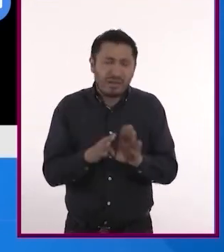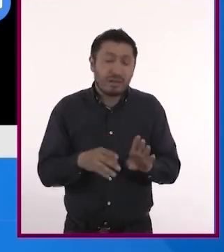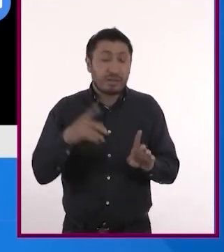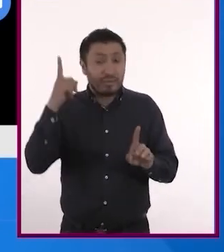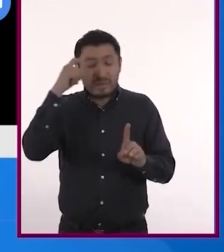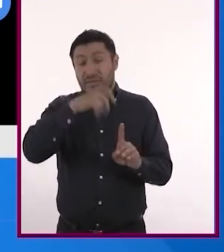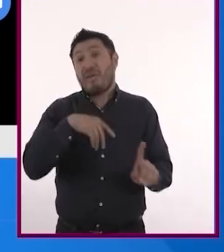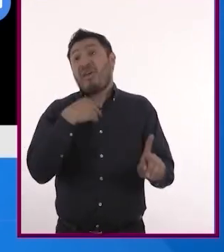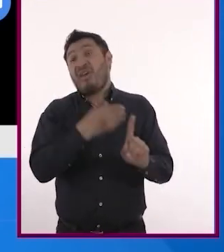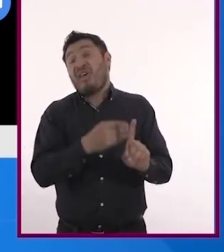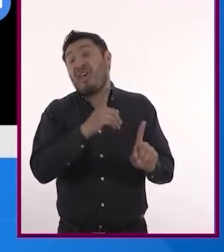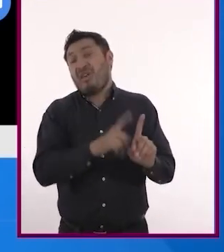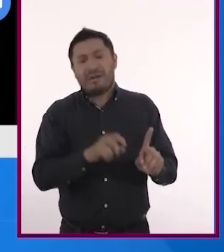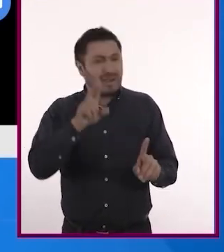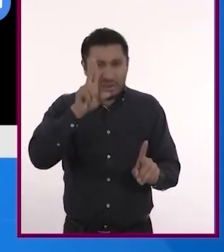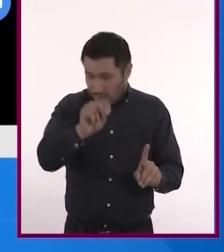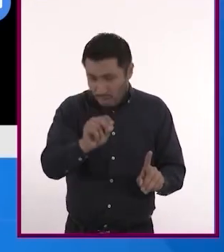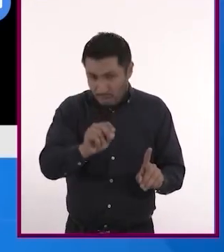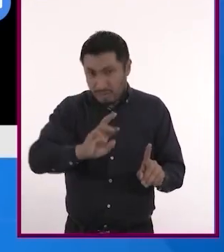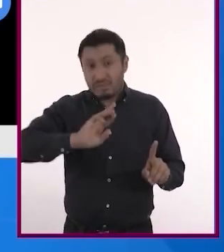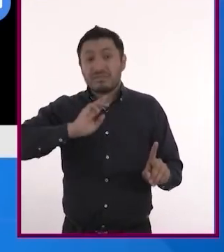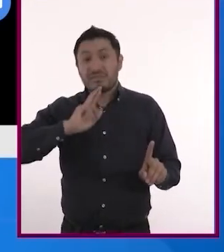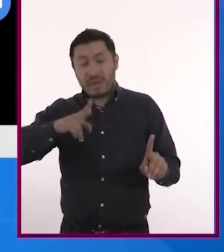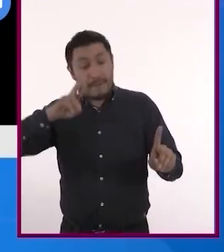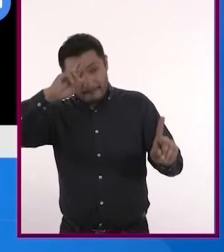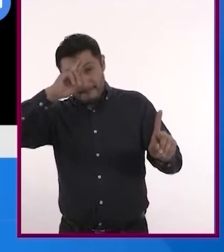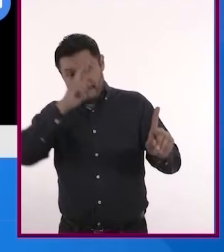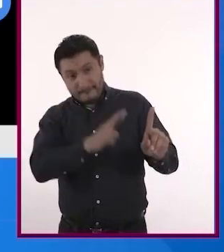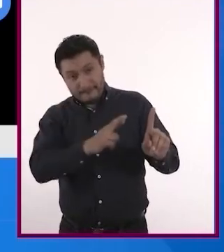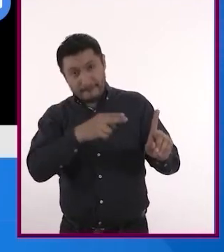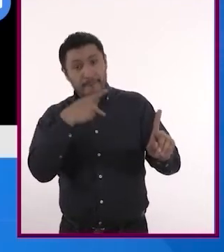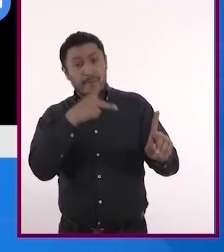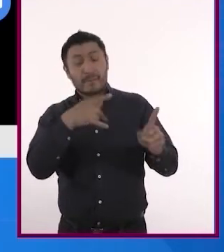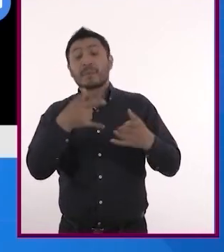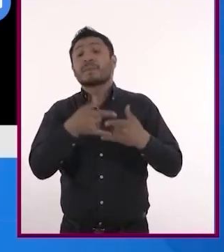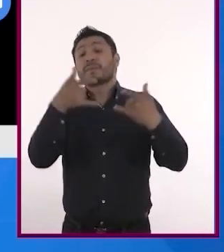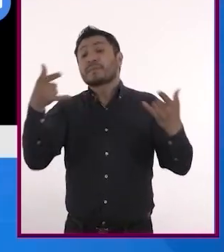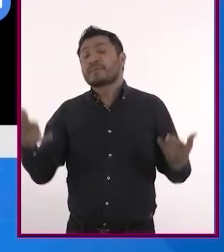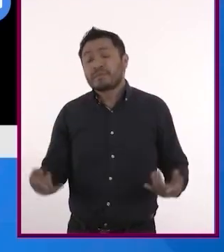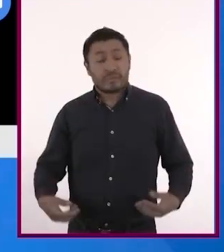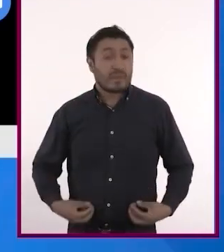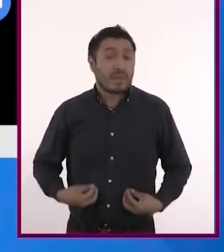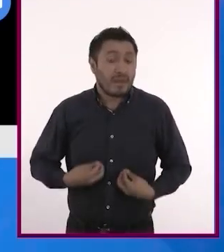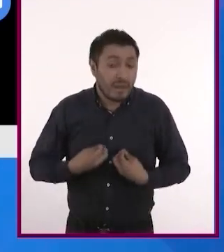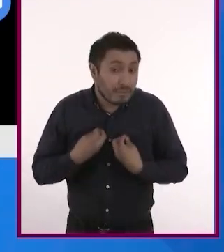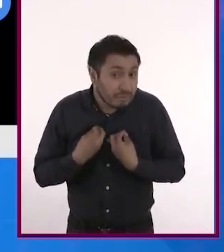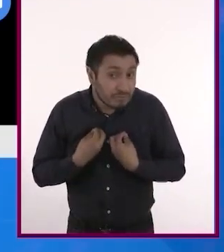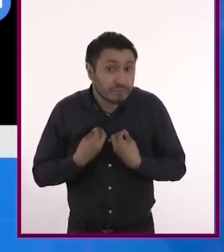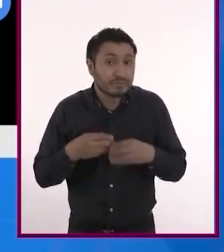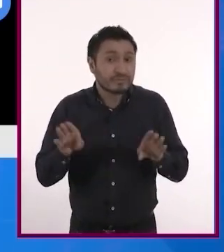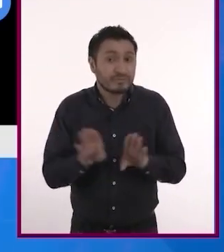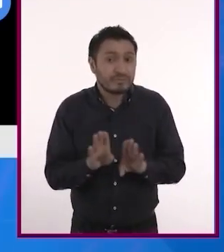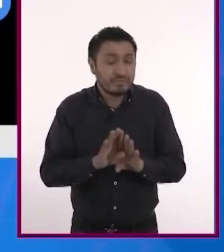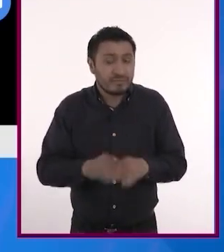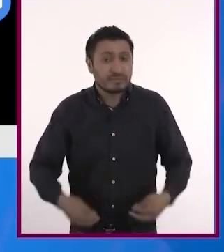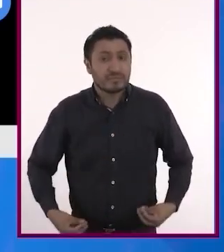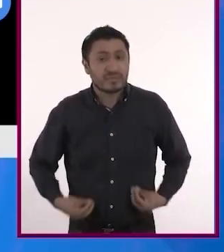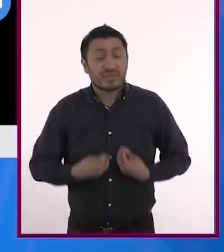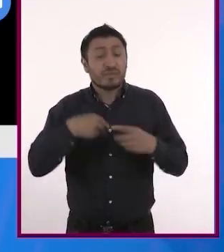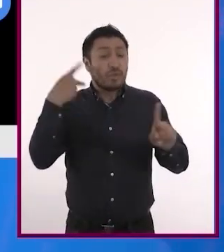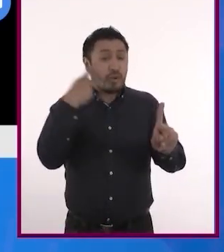atravesando, que podamos respetar lo que nos está contando sobre sí mismo y sobre cómo está viviendo